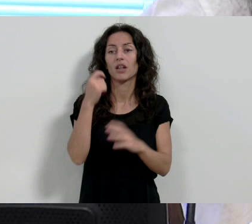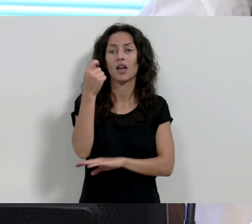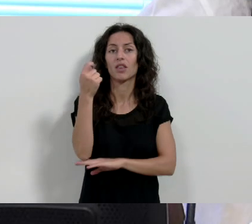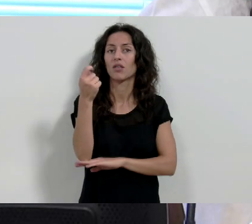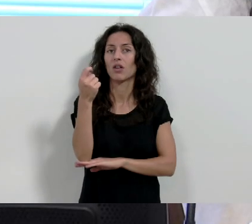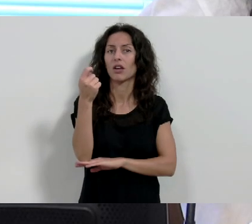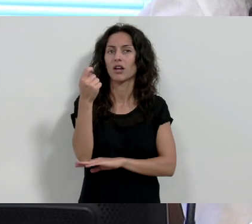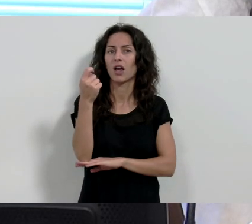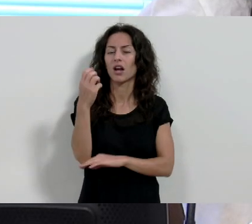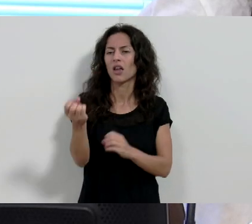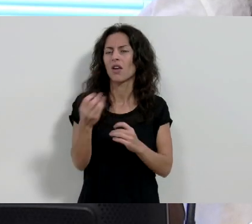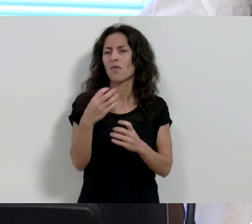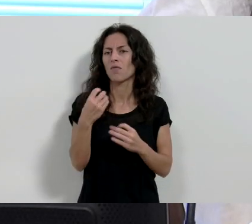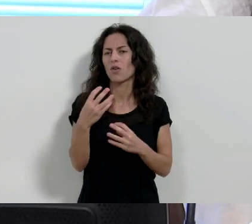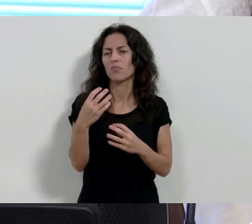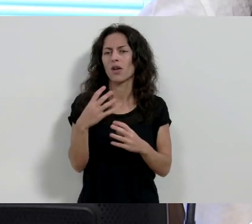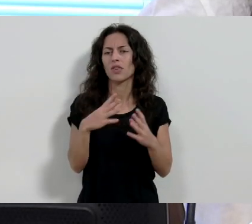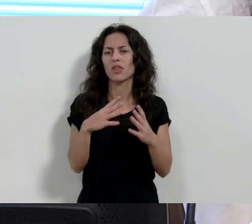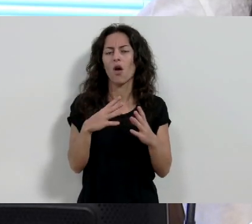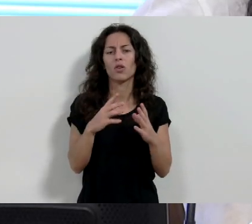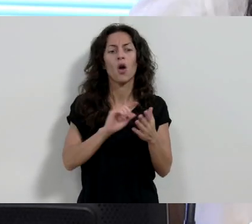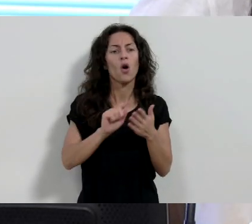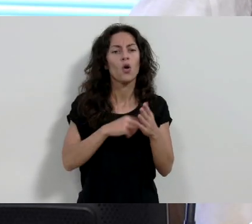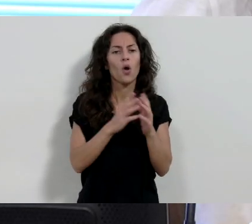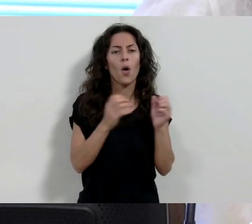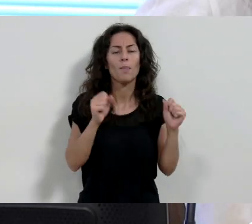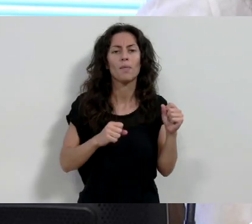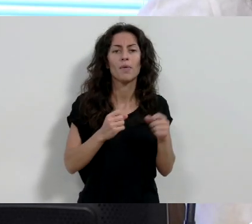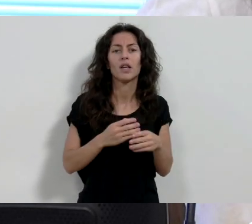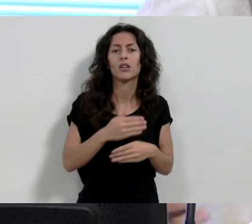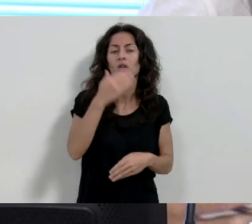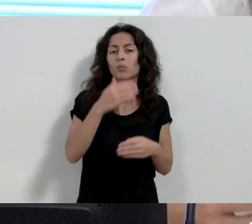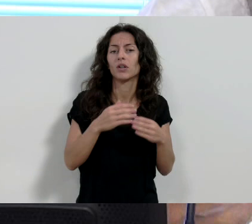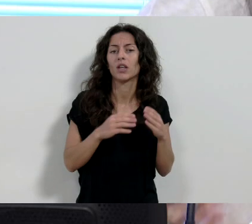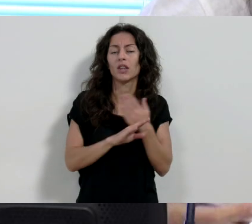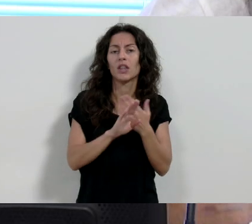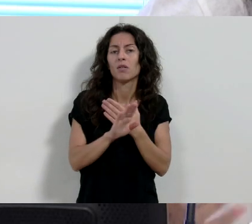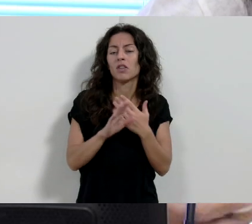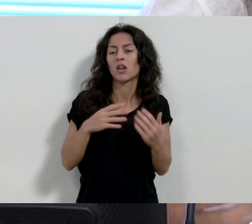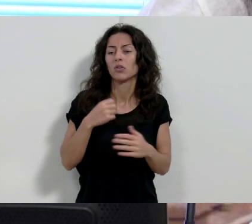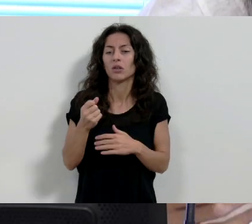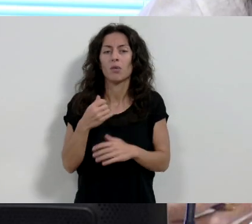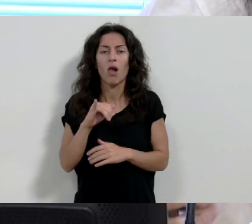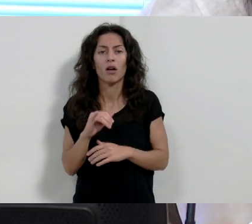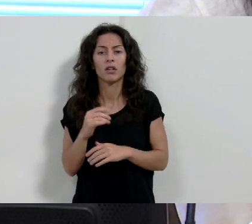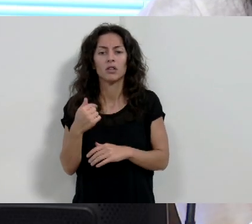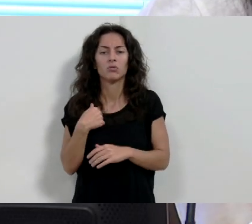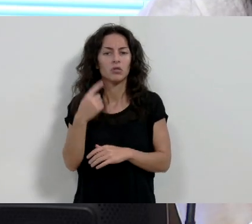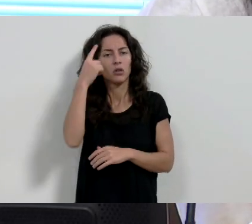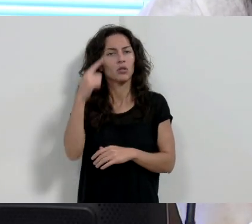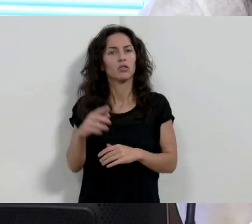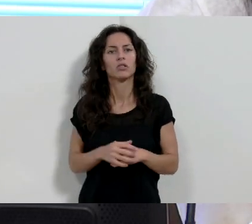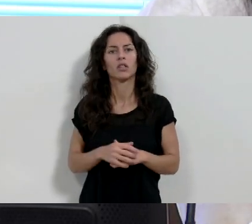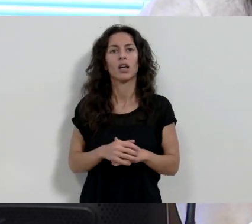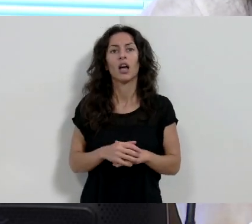tiene con las comunidades de vecinos para retirar las pintadas. Es una cosa que conocerán quien gestione